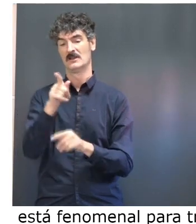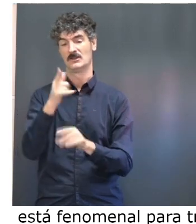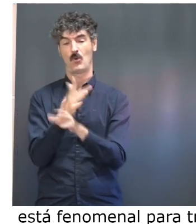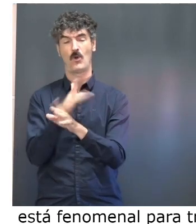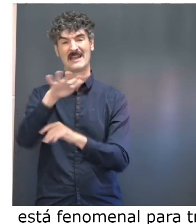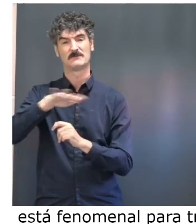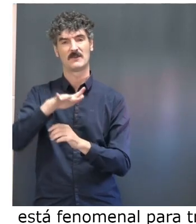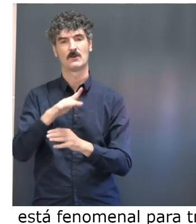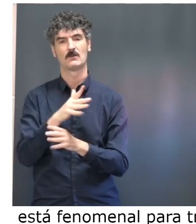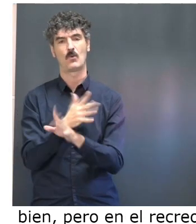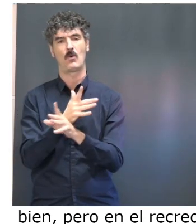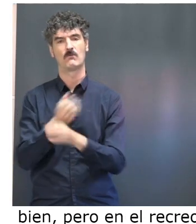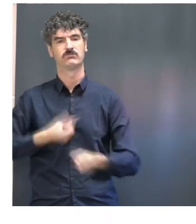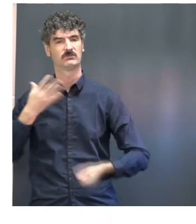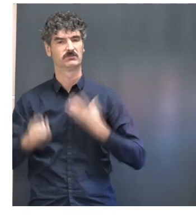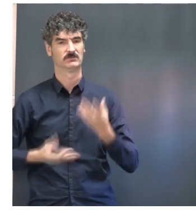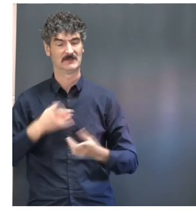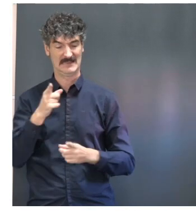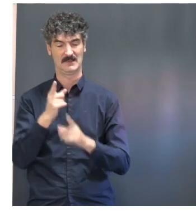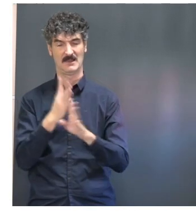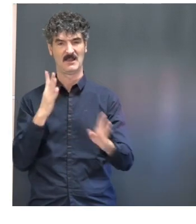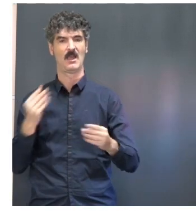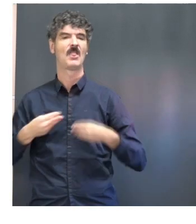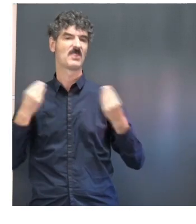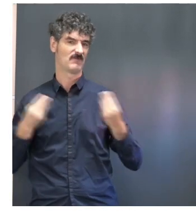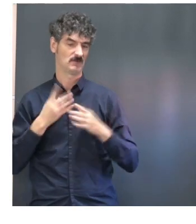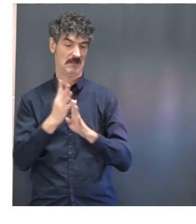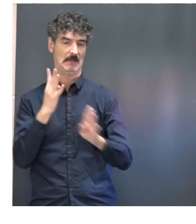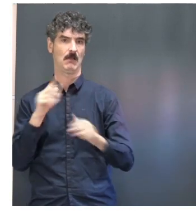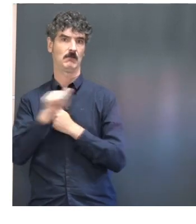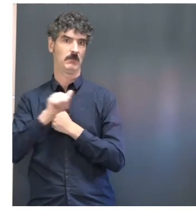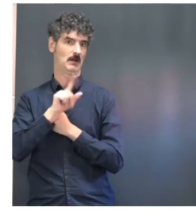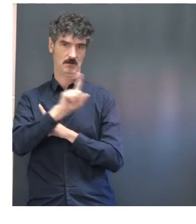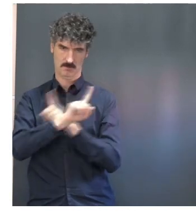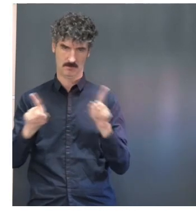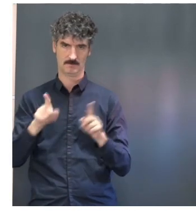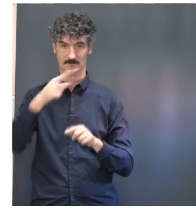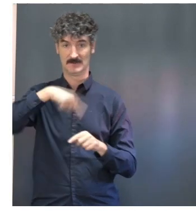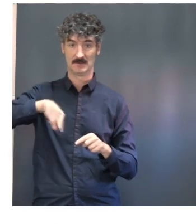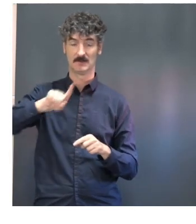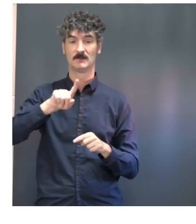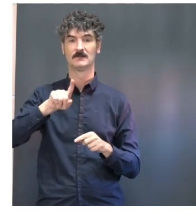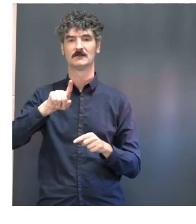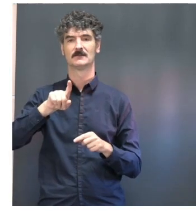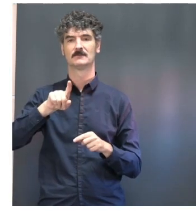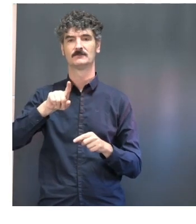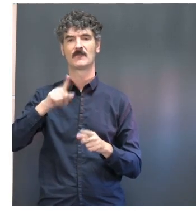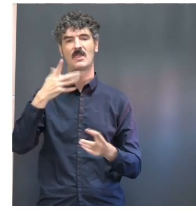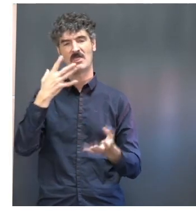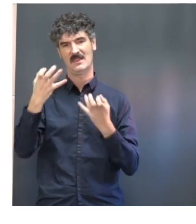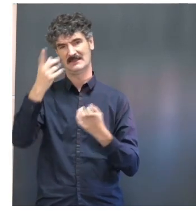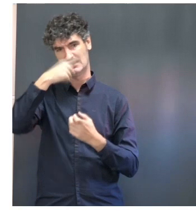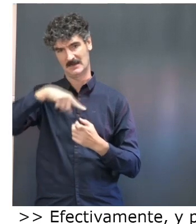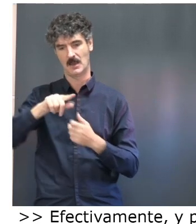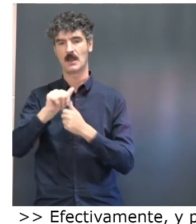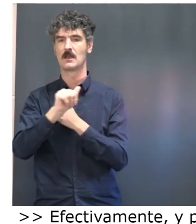cosas que se producen. Y para máxima eficiencia en ese disfrute igualmente. Entonces, no es que, bueno, hay que desterrar esto, que